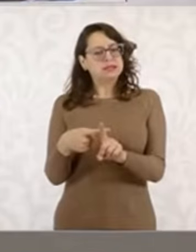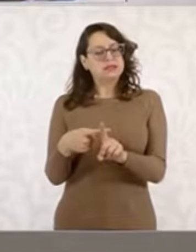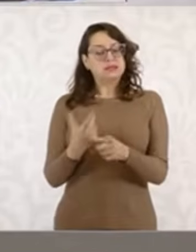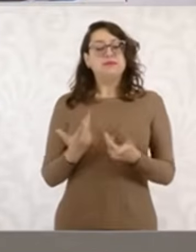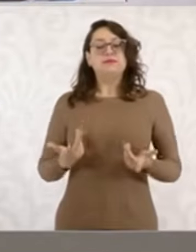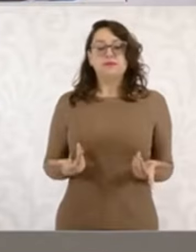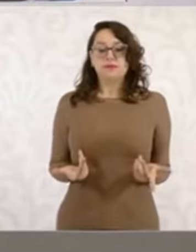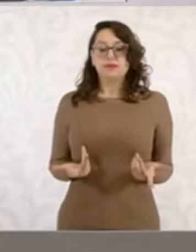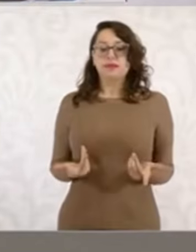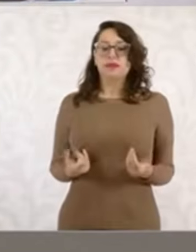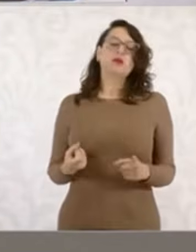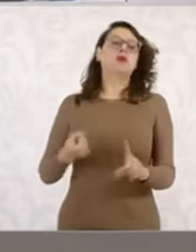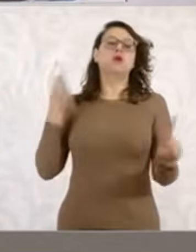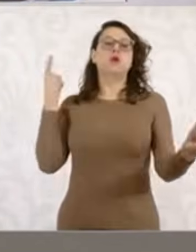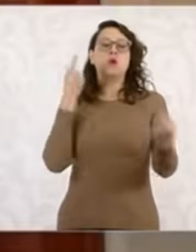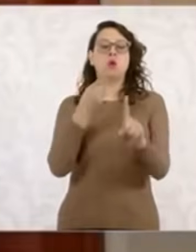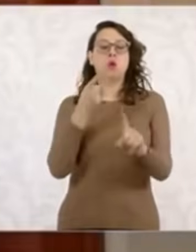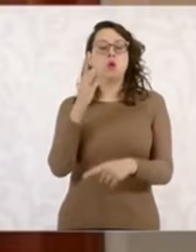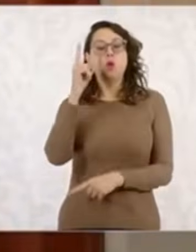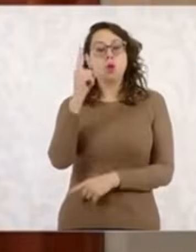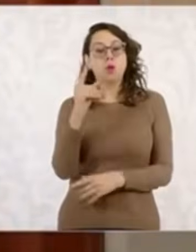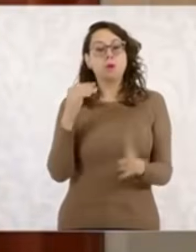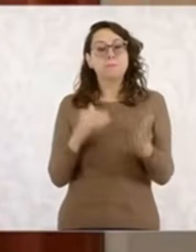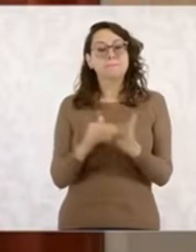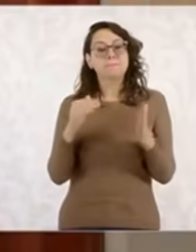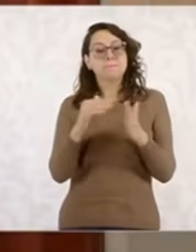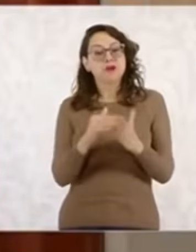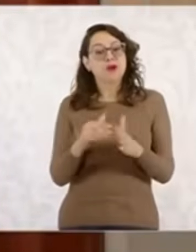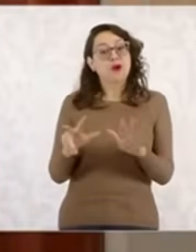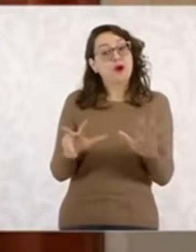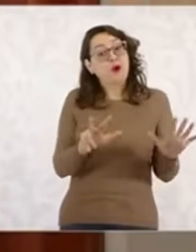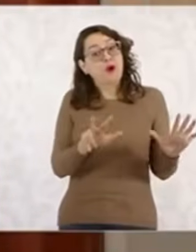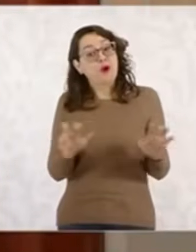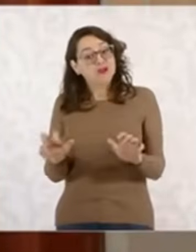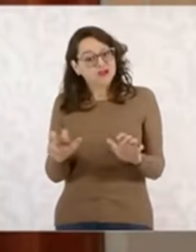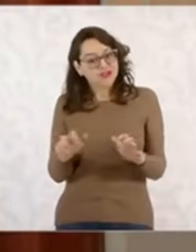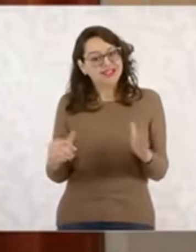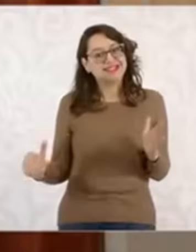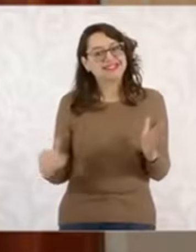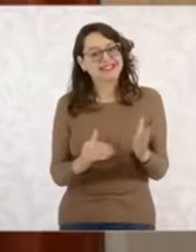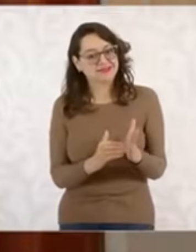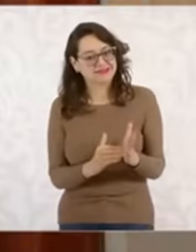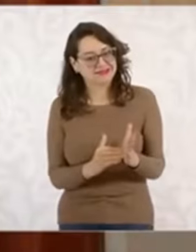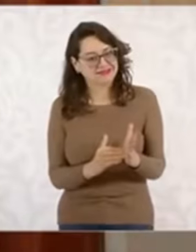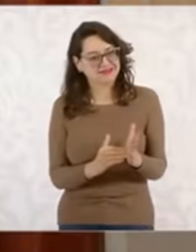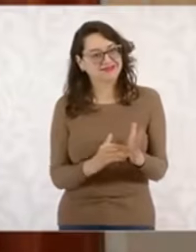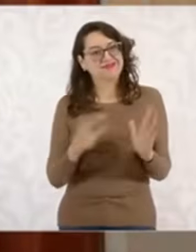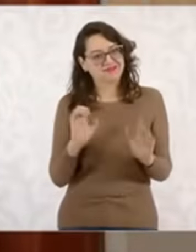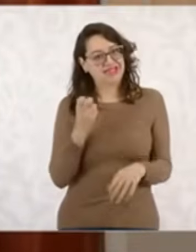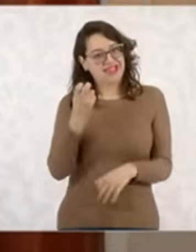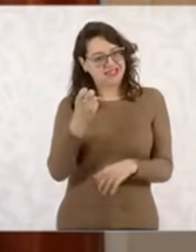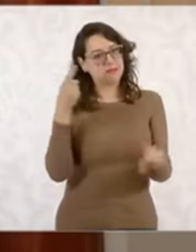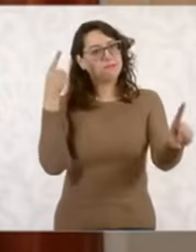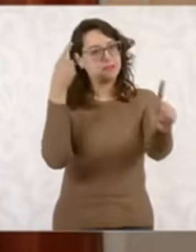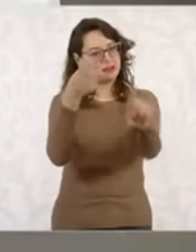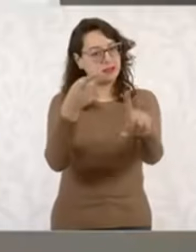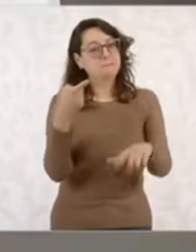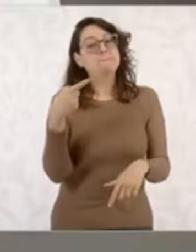gran reto sería 1.800.000, como dice la Presidenta, pero al menos de ese